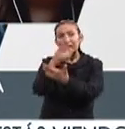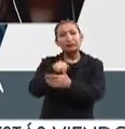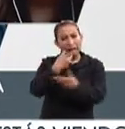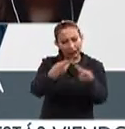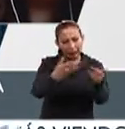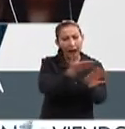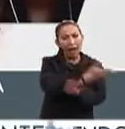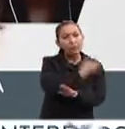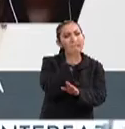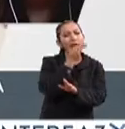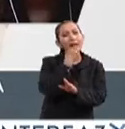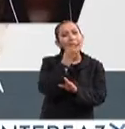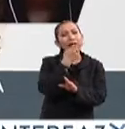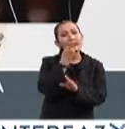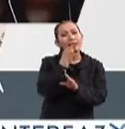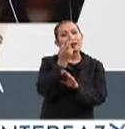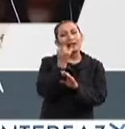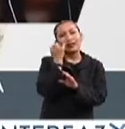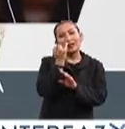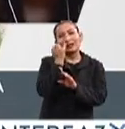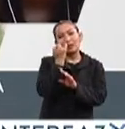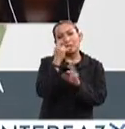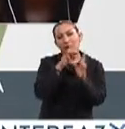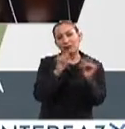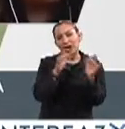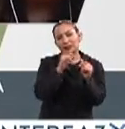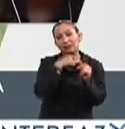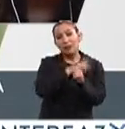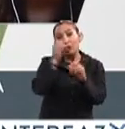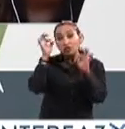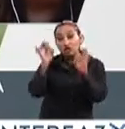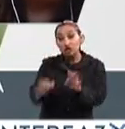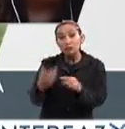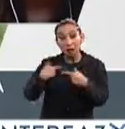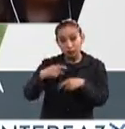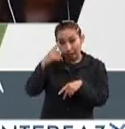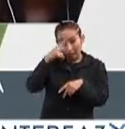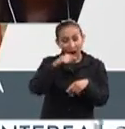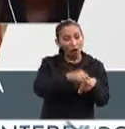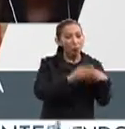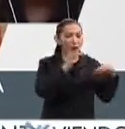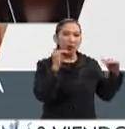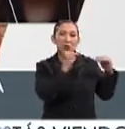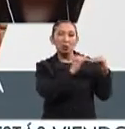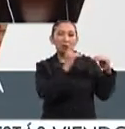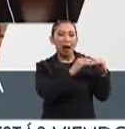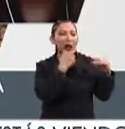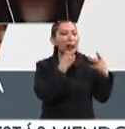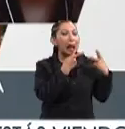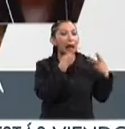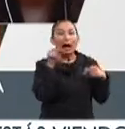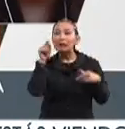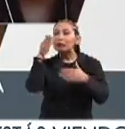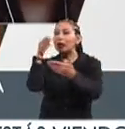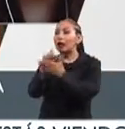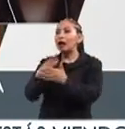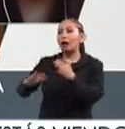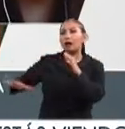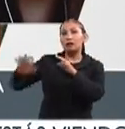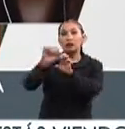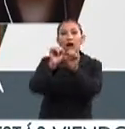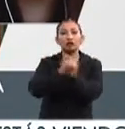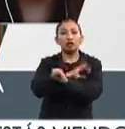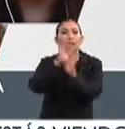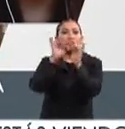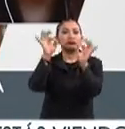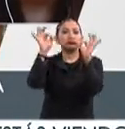una preparación del francés, pero no es lo mismo estar en un aula con alumnos mexicanos que tienen un nivel similar a ti, allá llegar a un aula donde todos